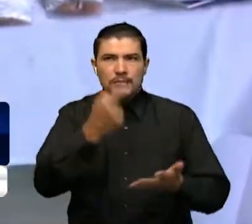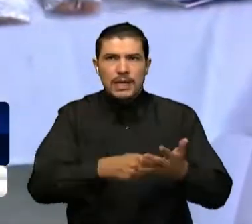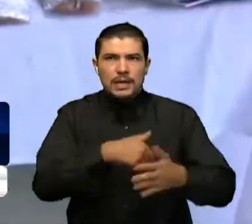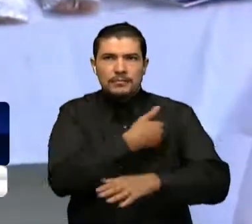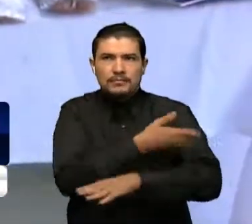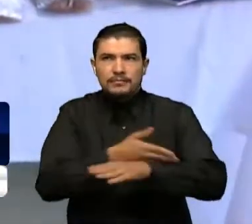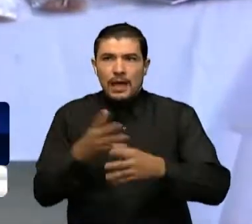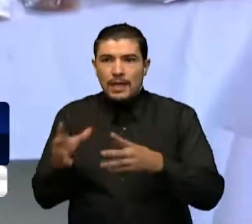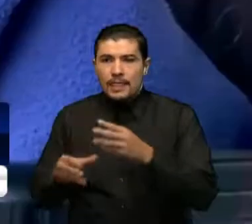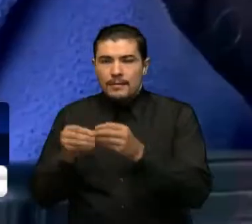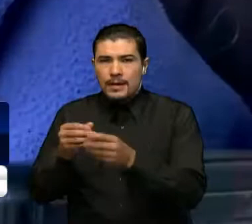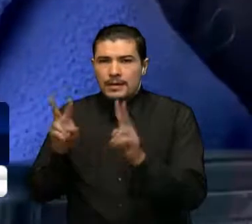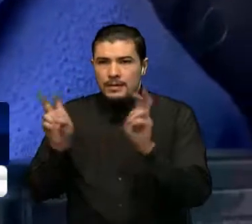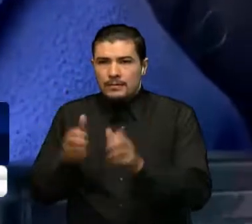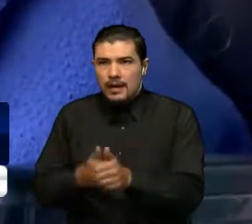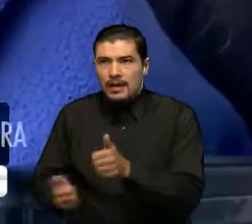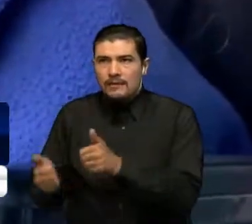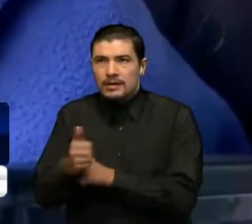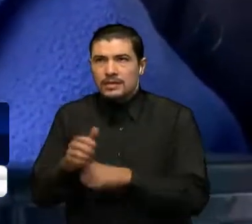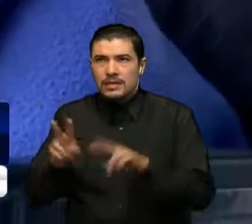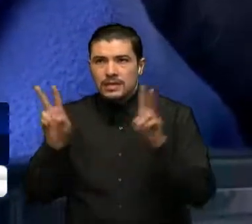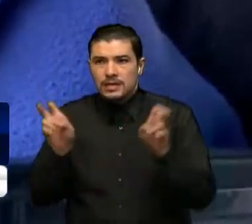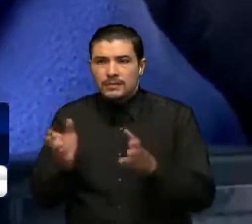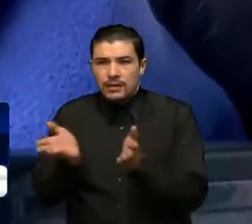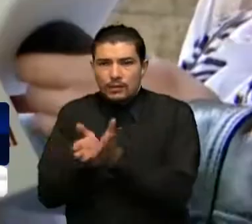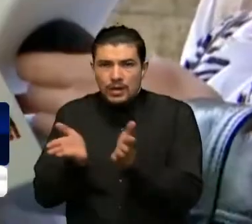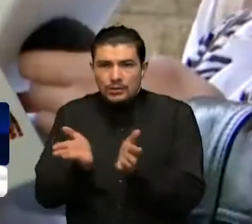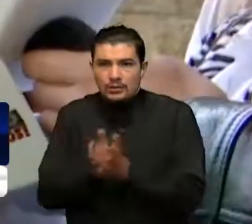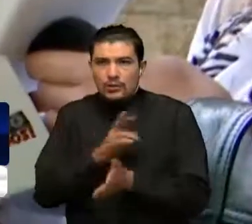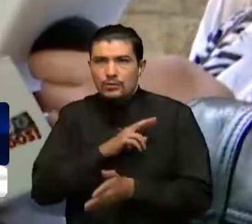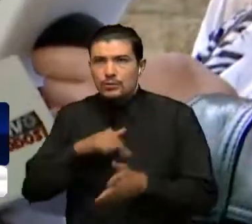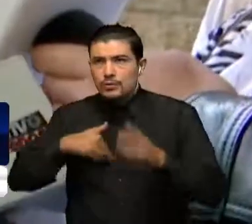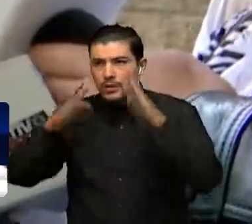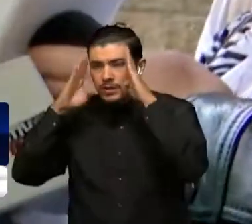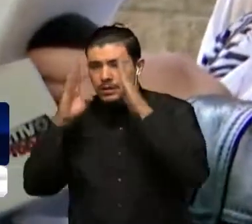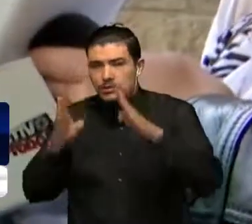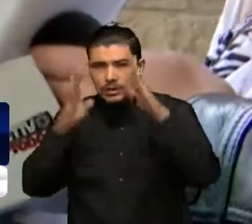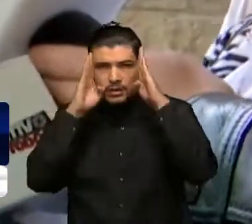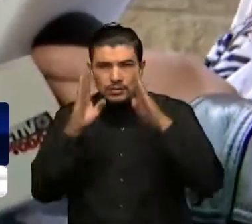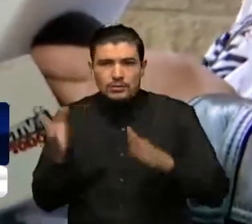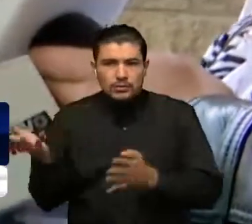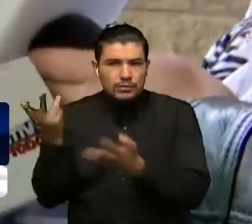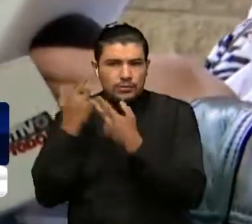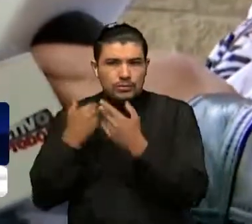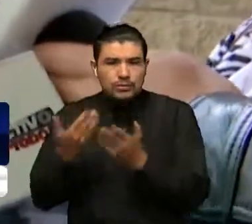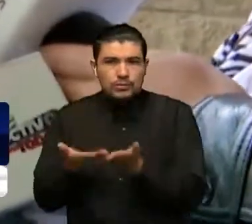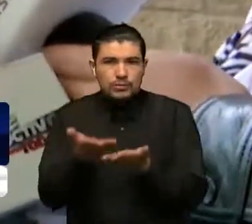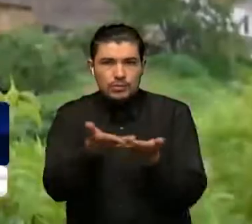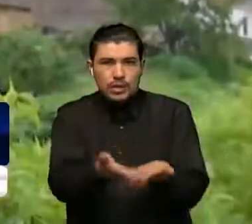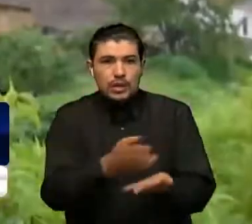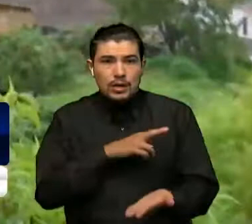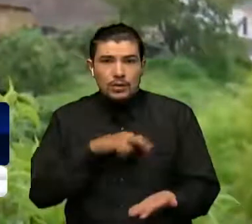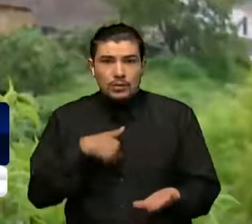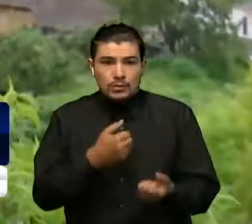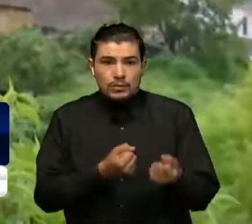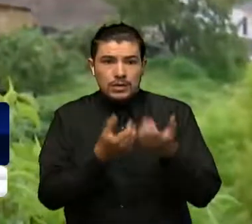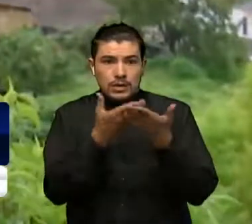temas de educación, escuchando pues cada uno de los informes. Entregaremos el programa del adulto